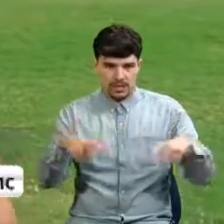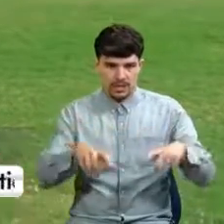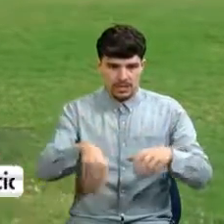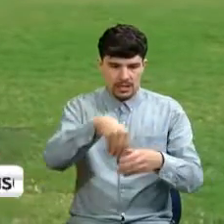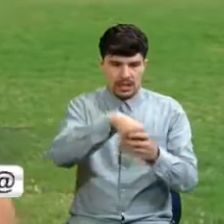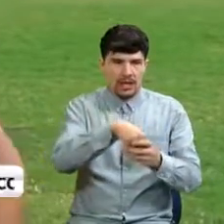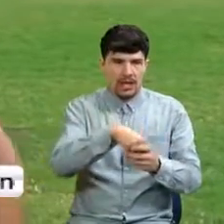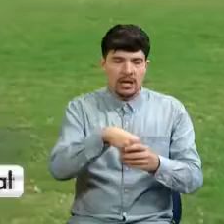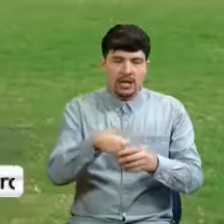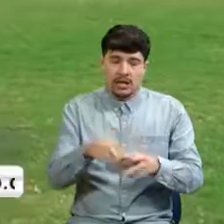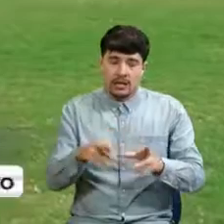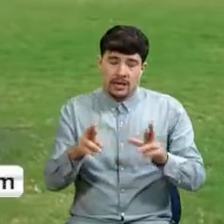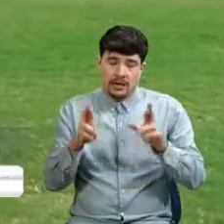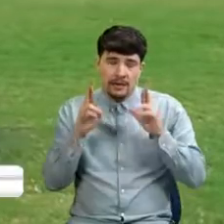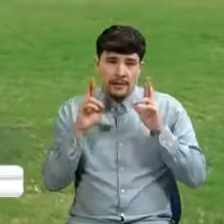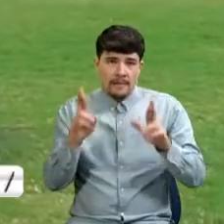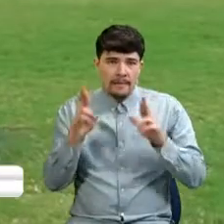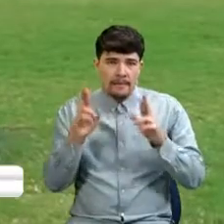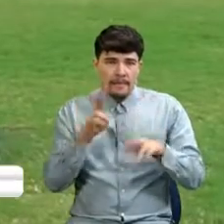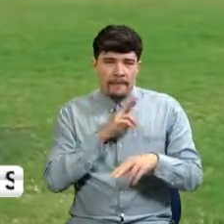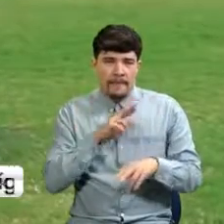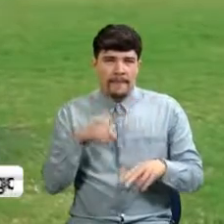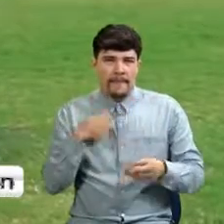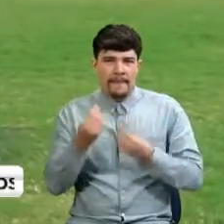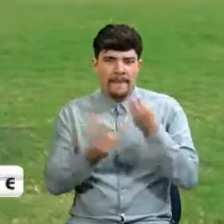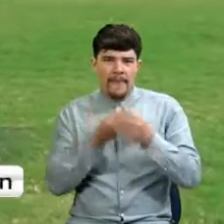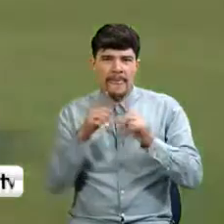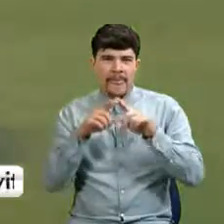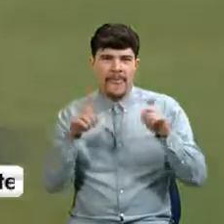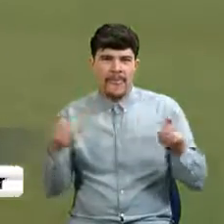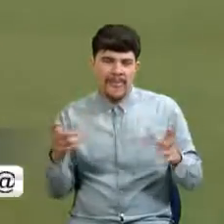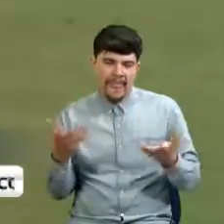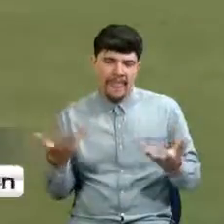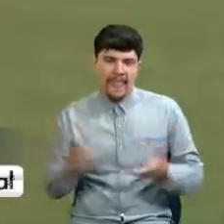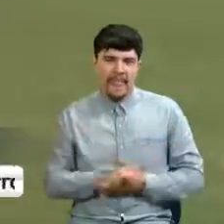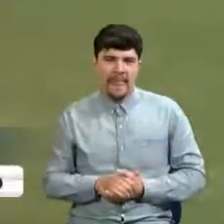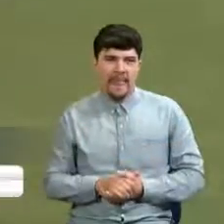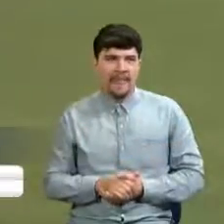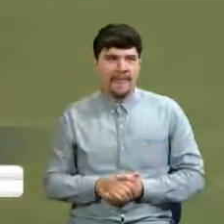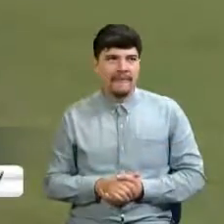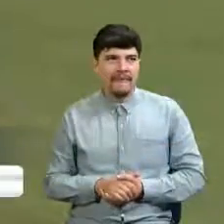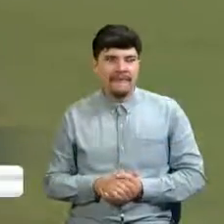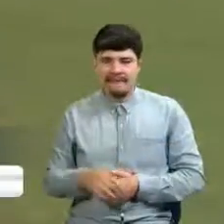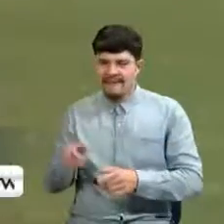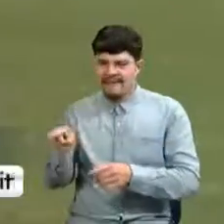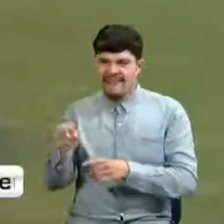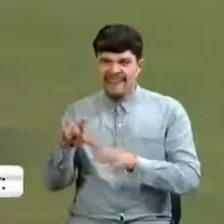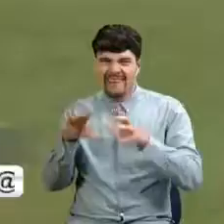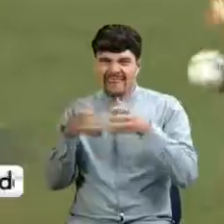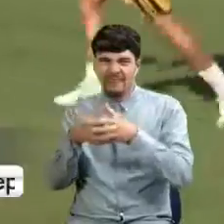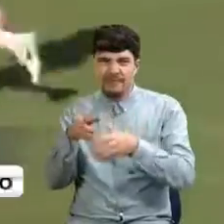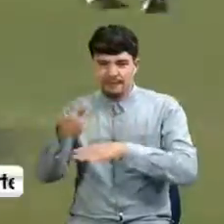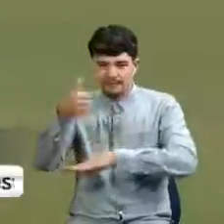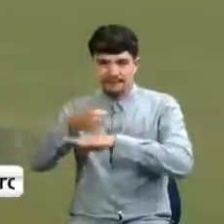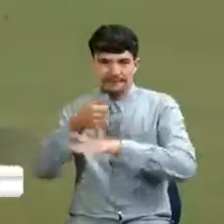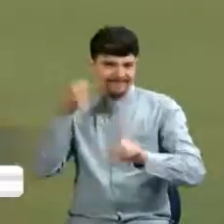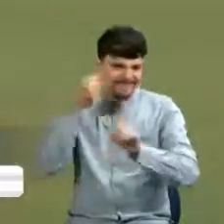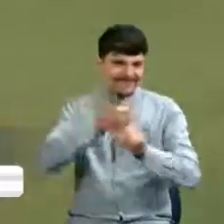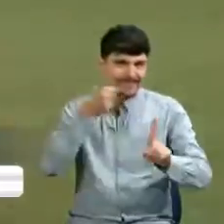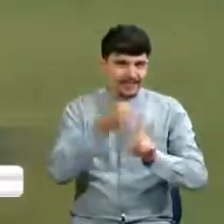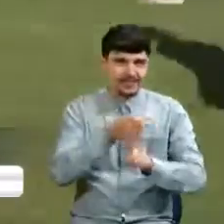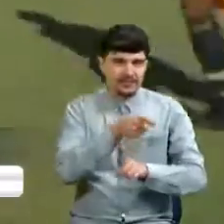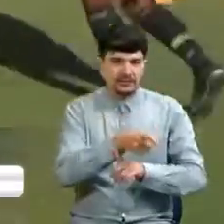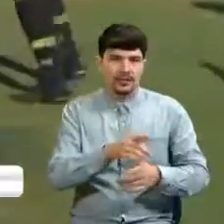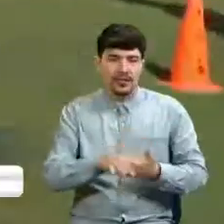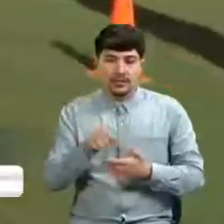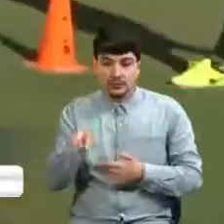bueno haciéndolos las cosas que podemos de acuerdo al tiempo que tenemos atacar es la fórmula del técnico argentino el estratega